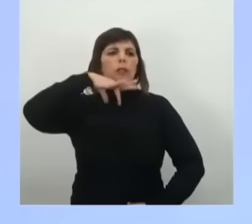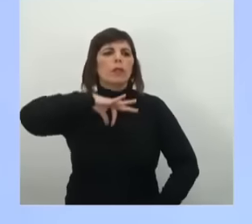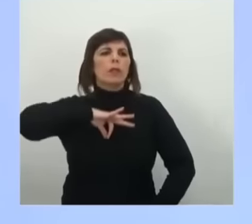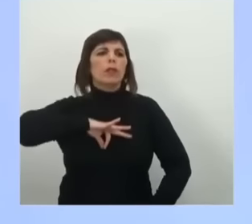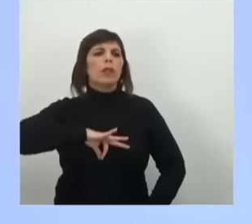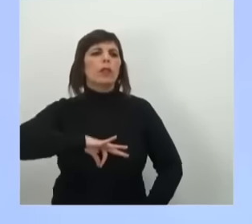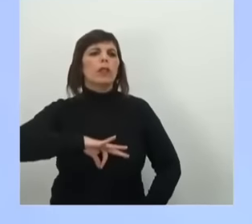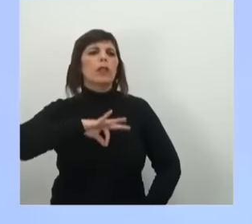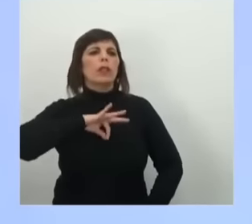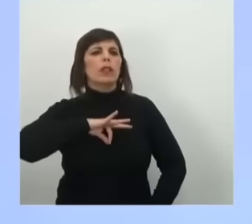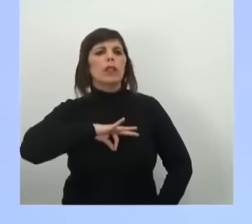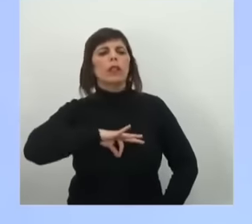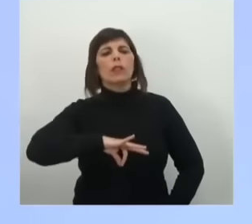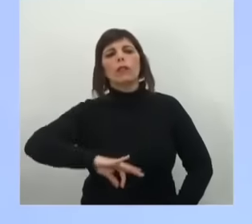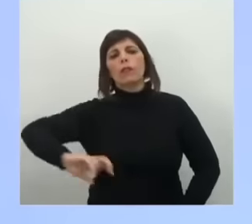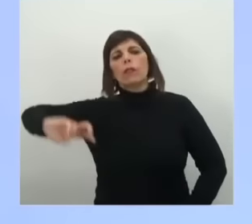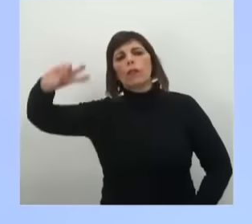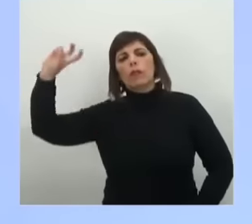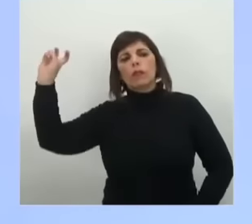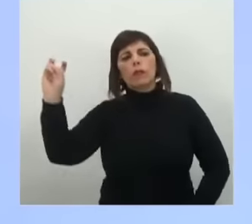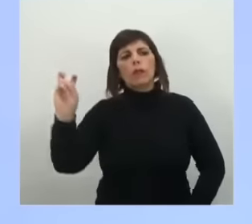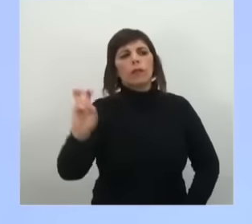Santo espíritu